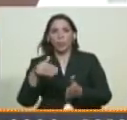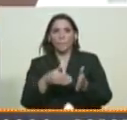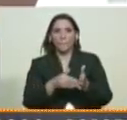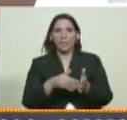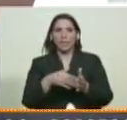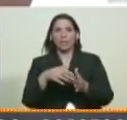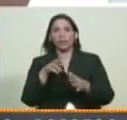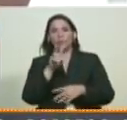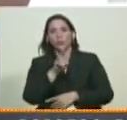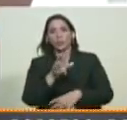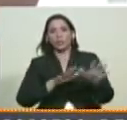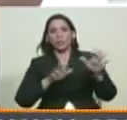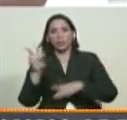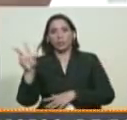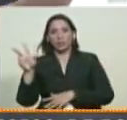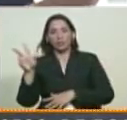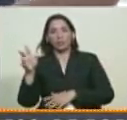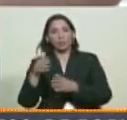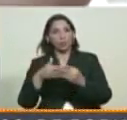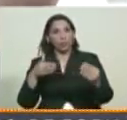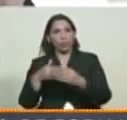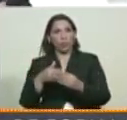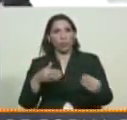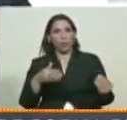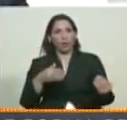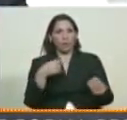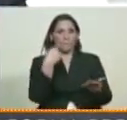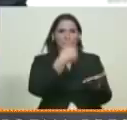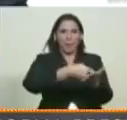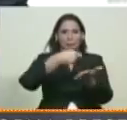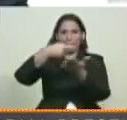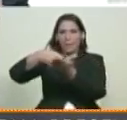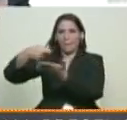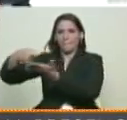$352.213 que habría repartido entre los directivos